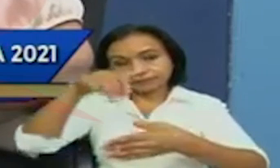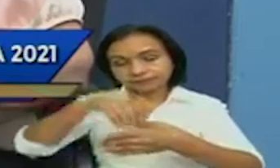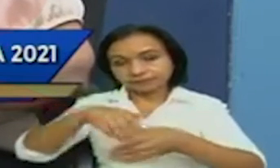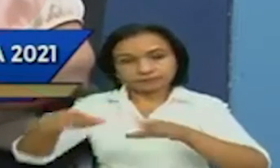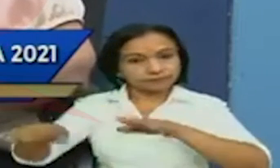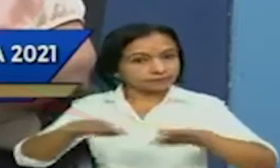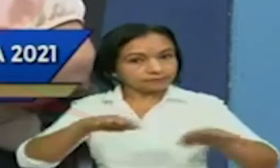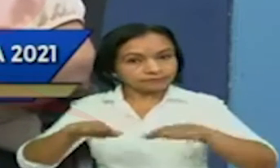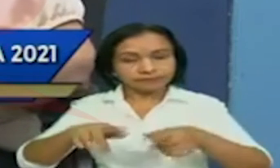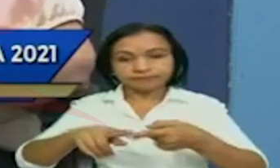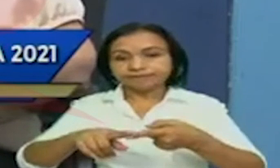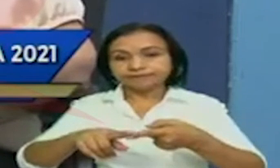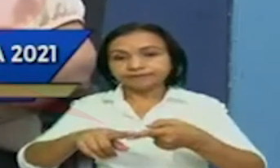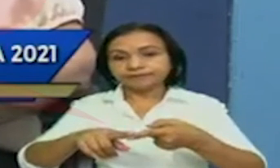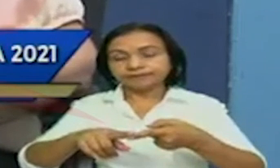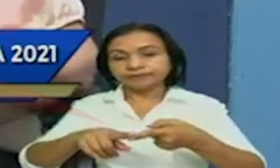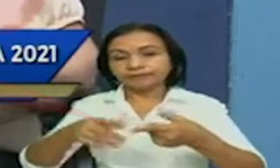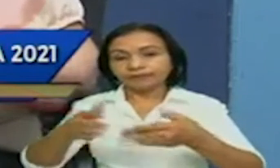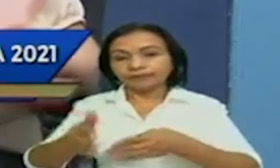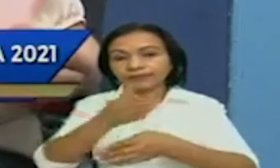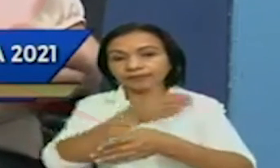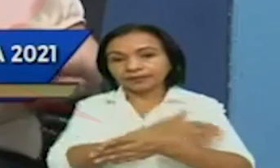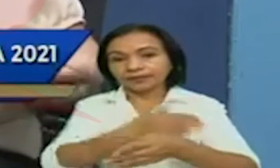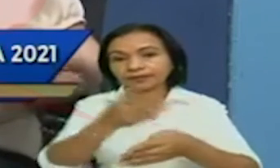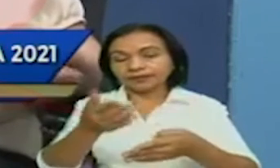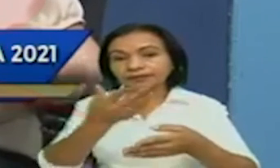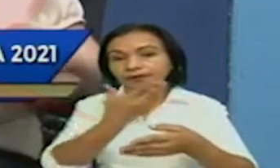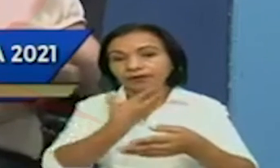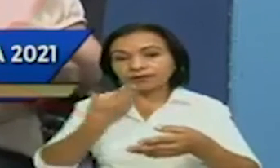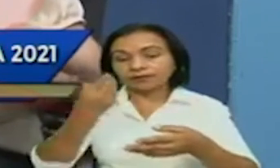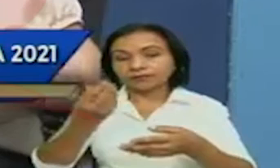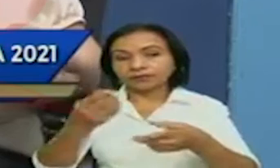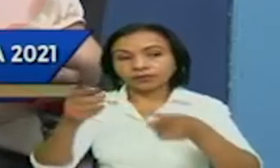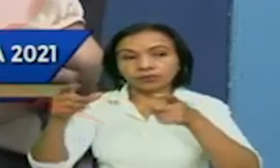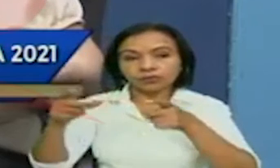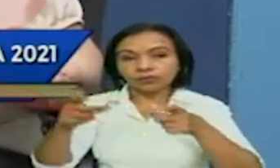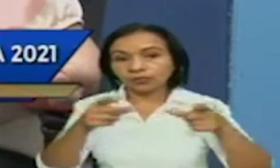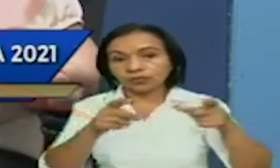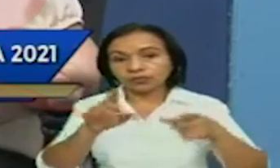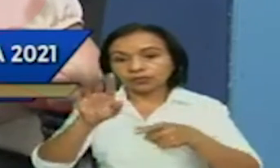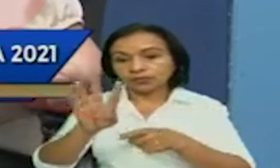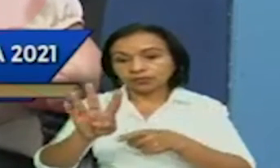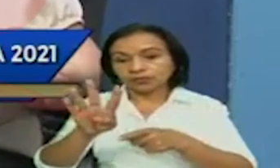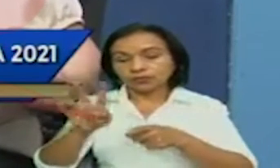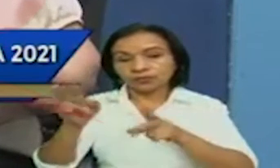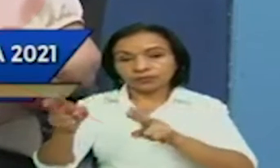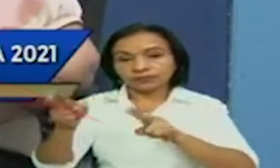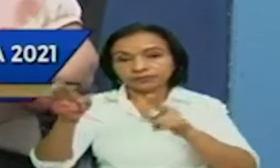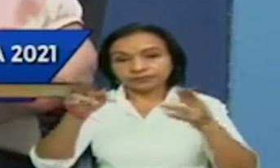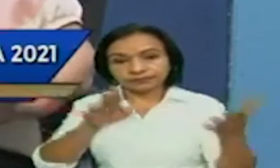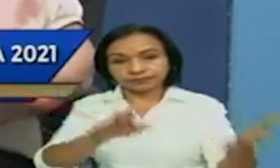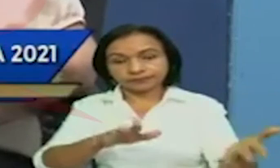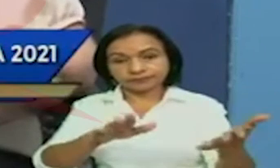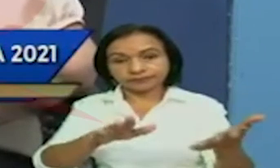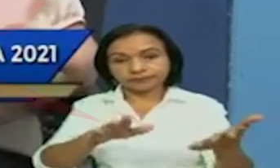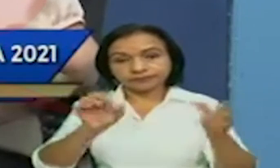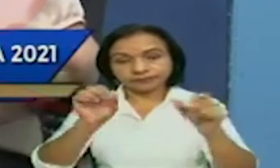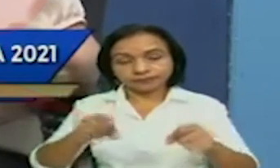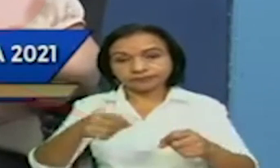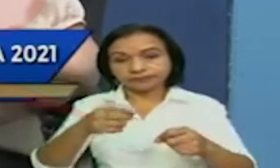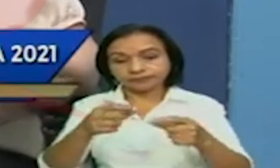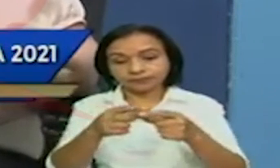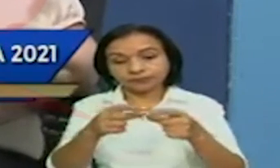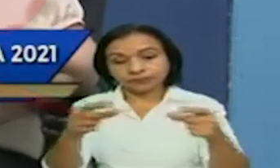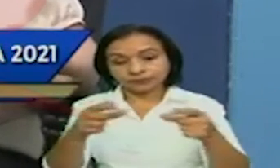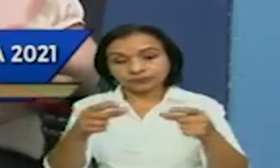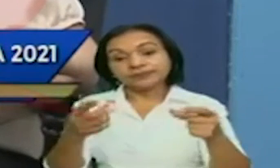reglas. Entonces estamos calculando que todavía aquel joven que cumple el 4 de noviembre, ¿verdad?, puede ir a